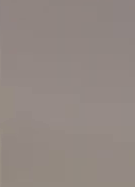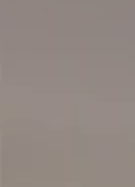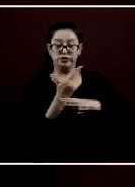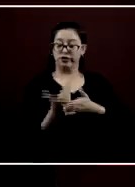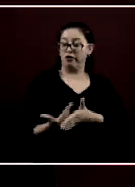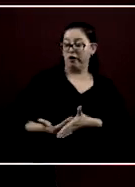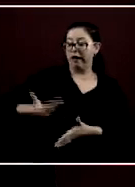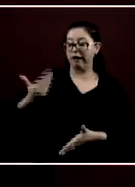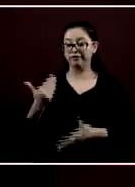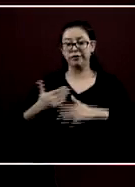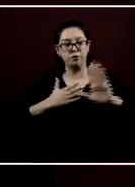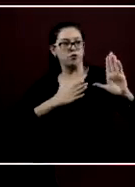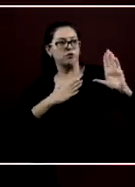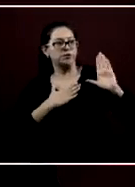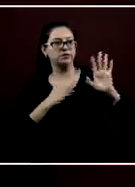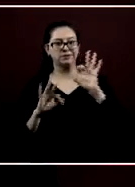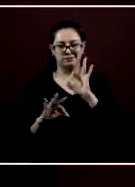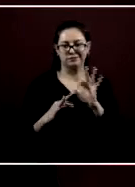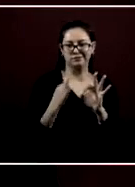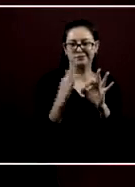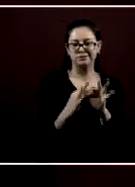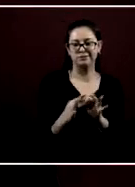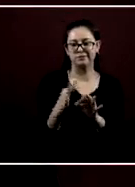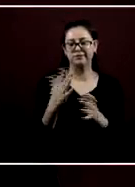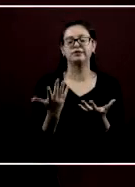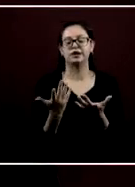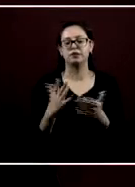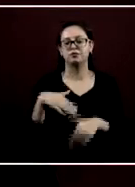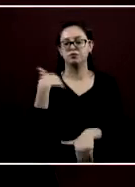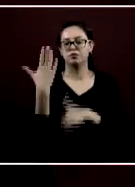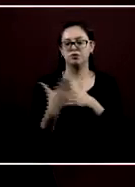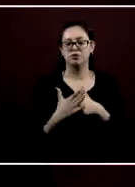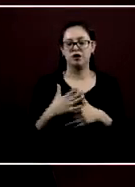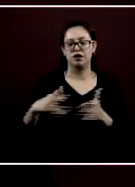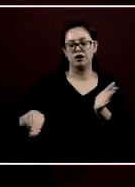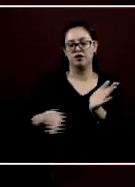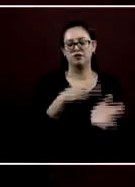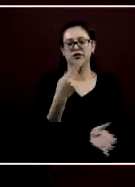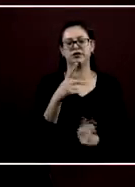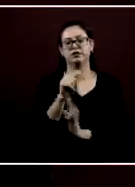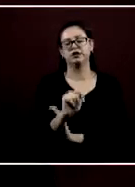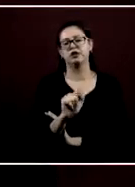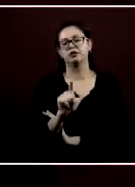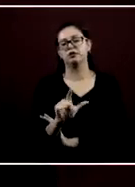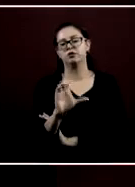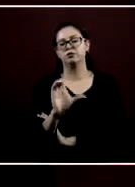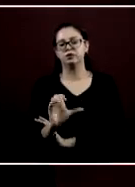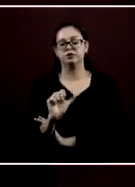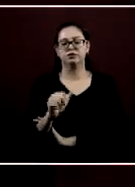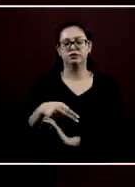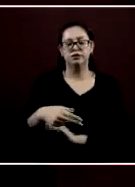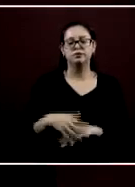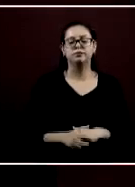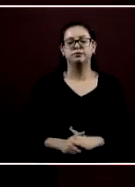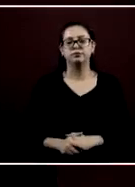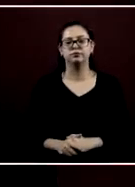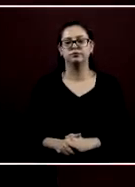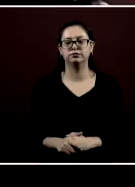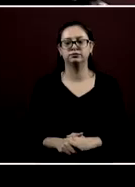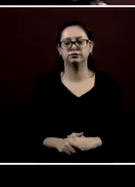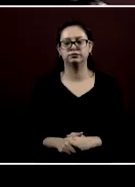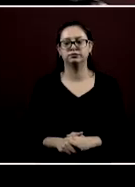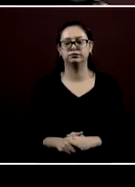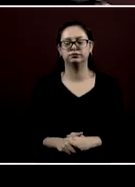fuera de sí, molestándose cuando los reporteros le realizan preguntas que le desagradan o tocan el tema, afirmando que son